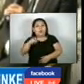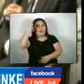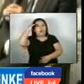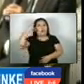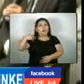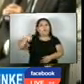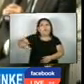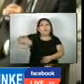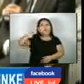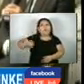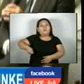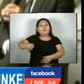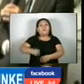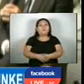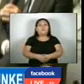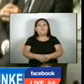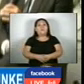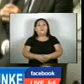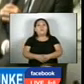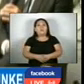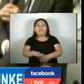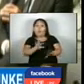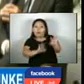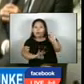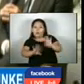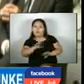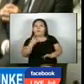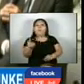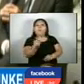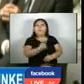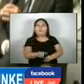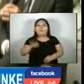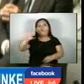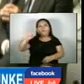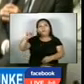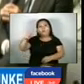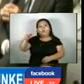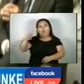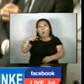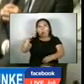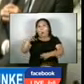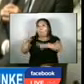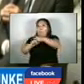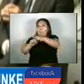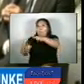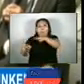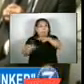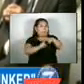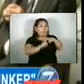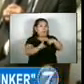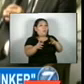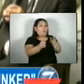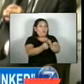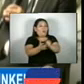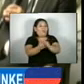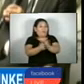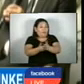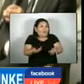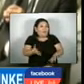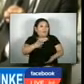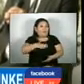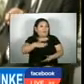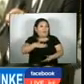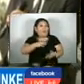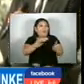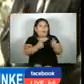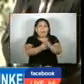Ifán, de algunos fiscales que hoy por hoy están huyendo del país por problemas con otras